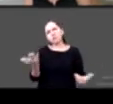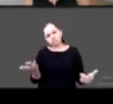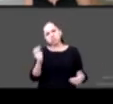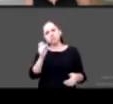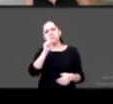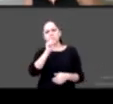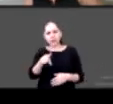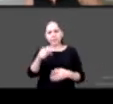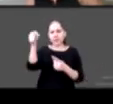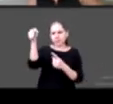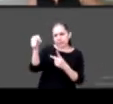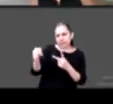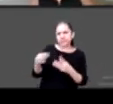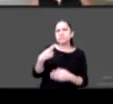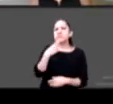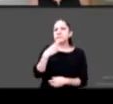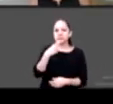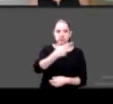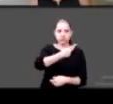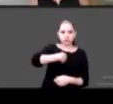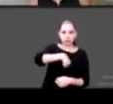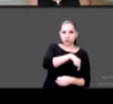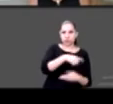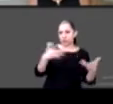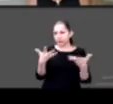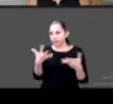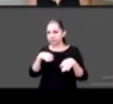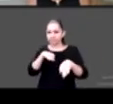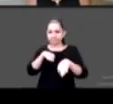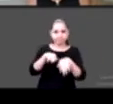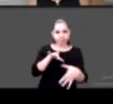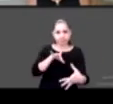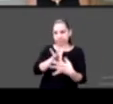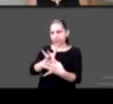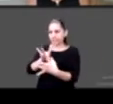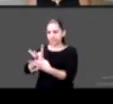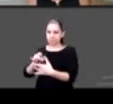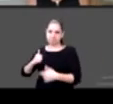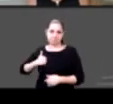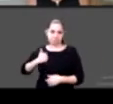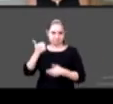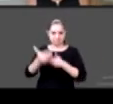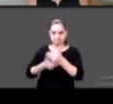trabajar y a funcionar. La próxima diapositiva, por favor.